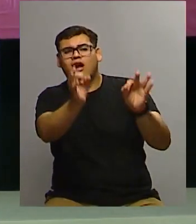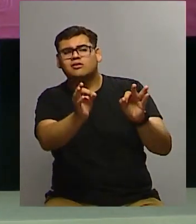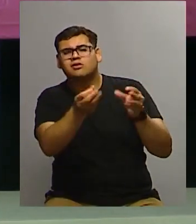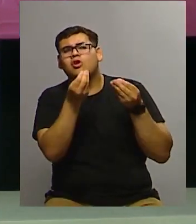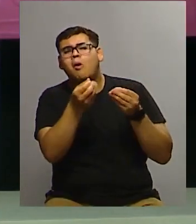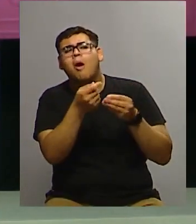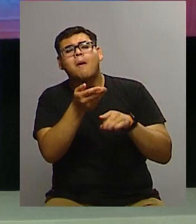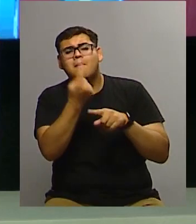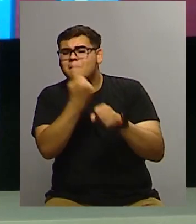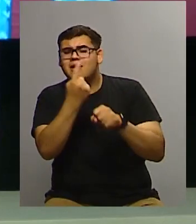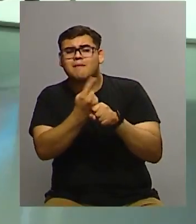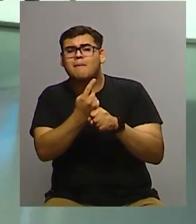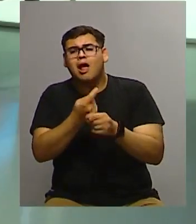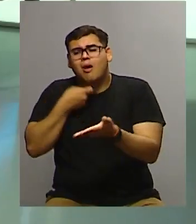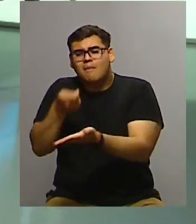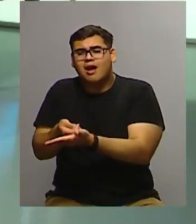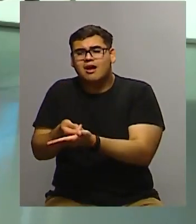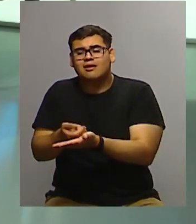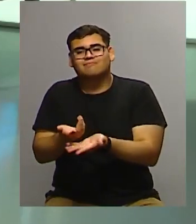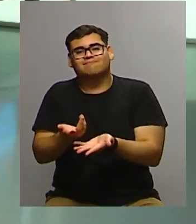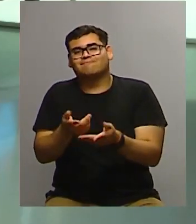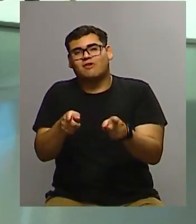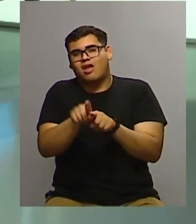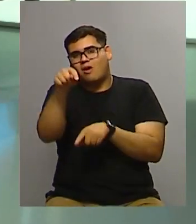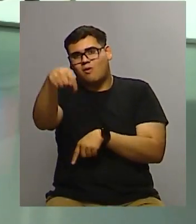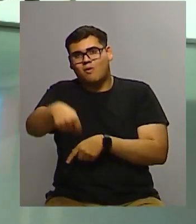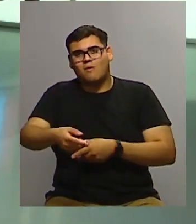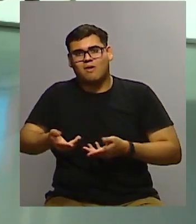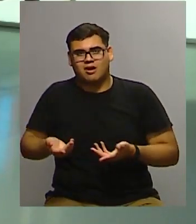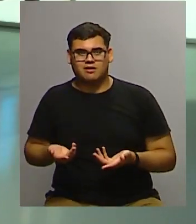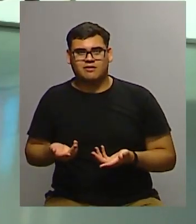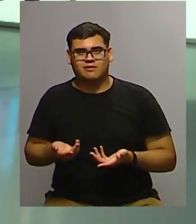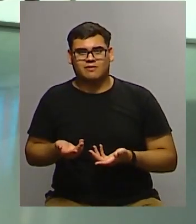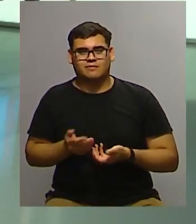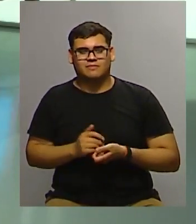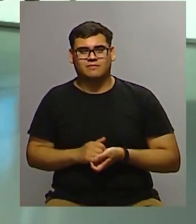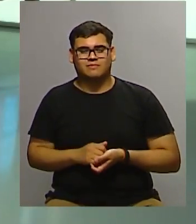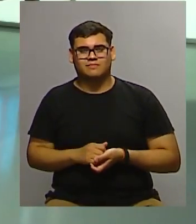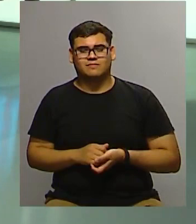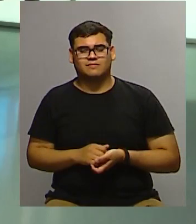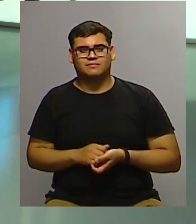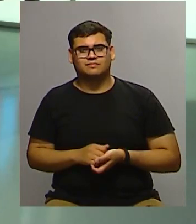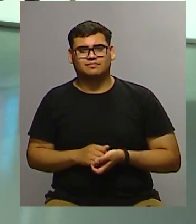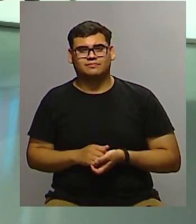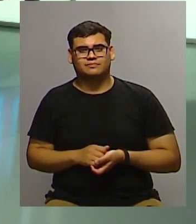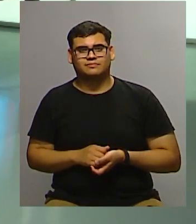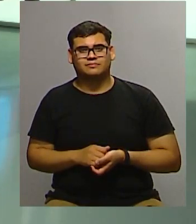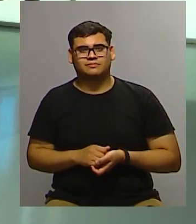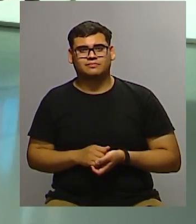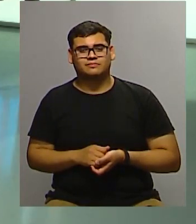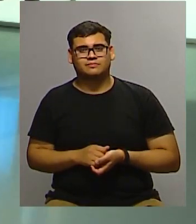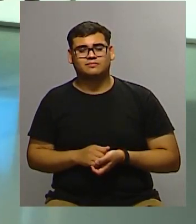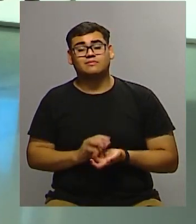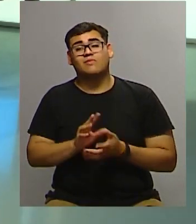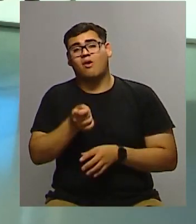pagame. Eso es un poco lo que está pasando un ejemplo muy simple, pero muy práctico,